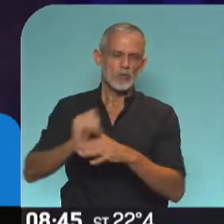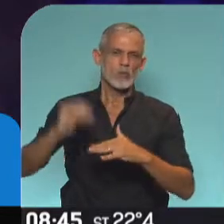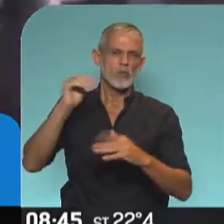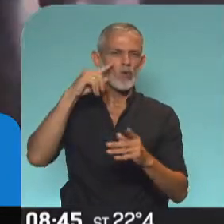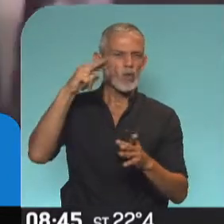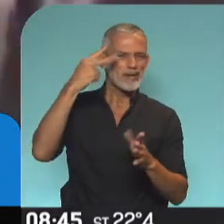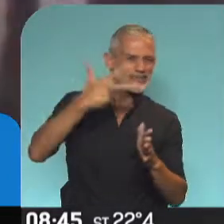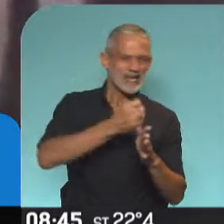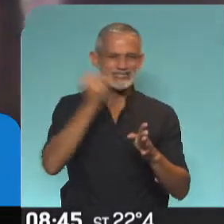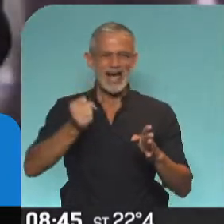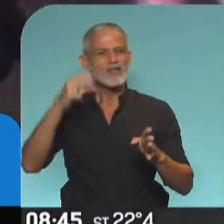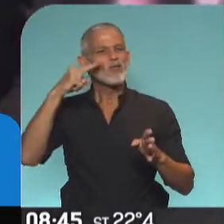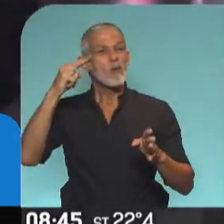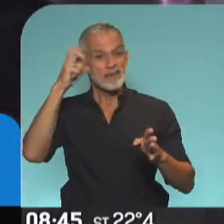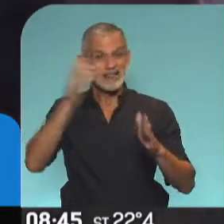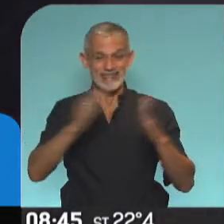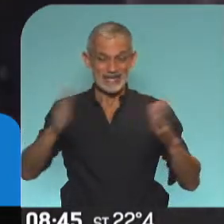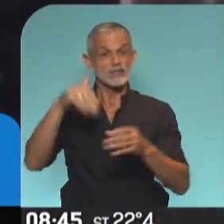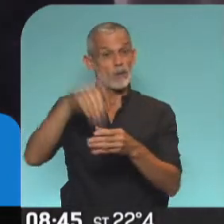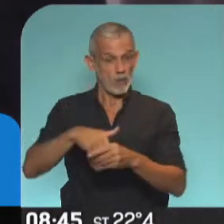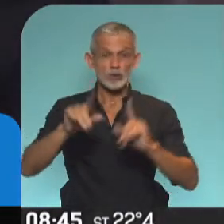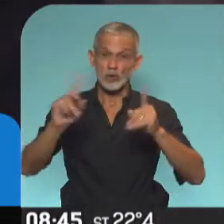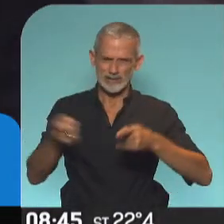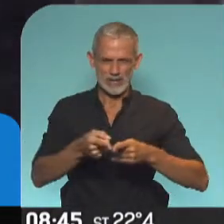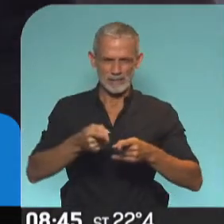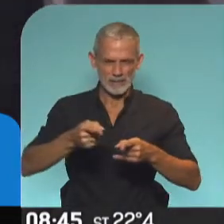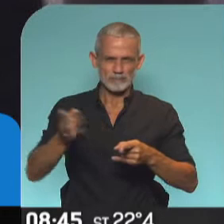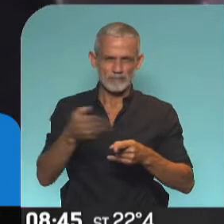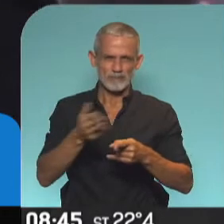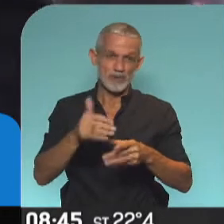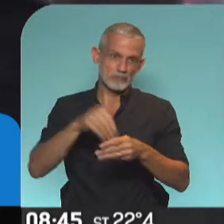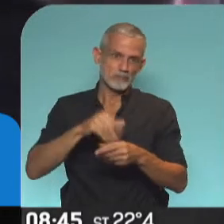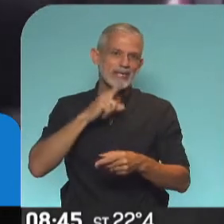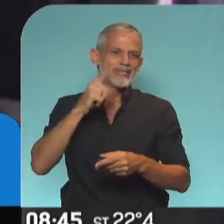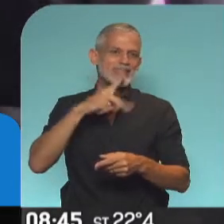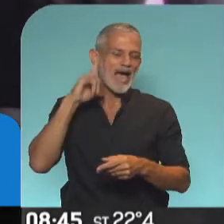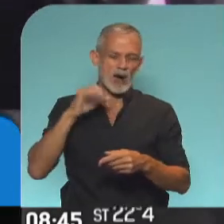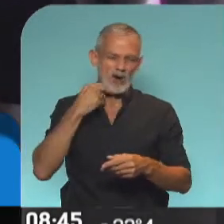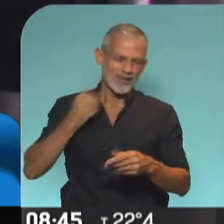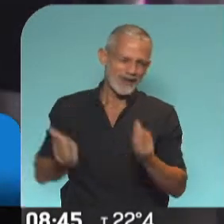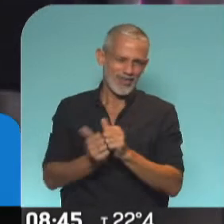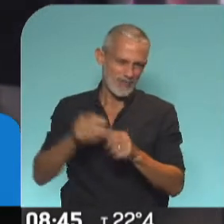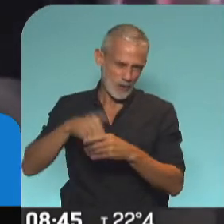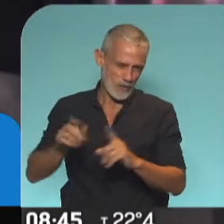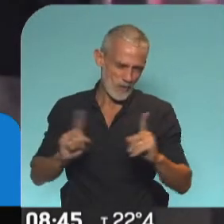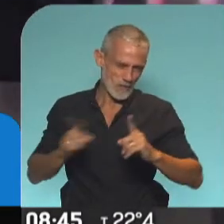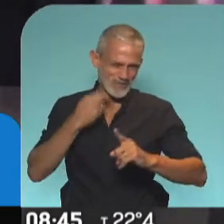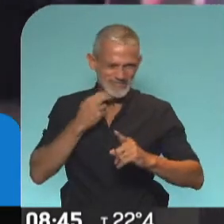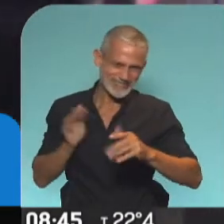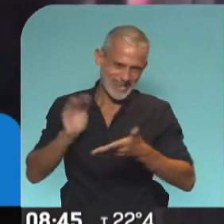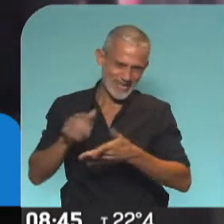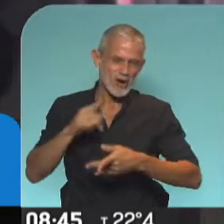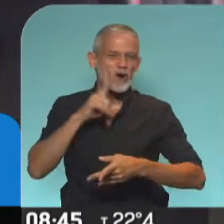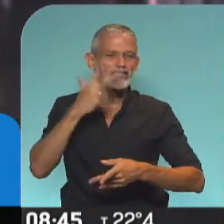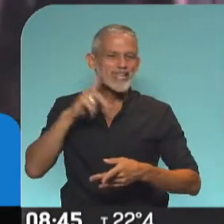2010. Allí, con su voto, también lo hicieron, fue con Thiago, obviamente. Thiago todavía no vota, pero fue con Thiago,